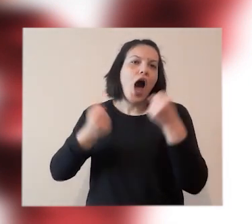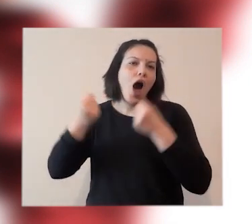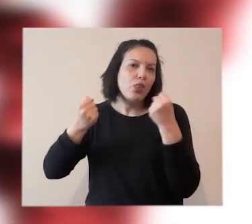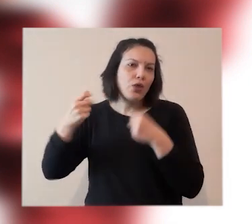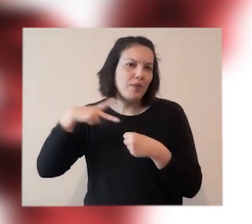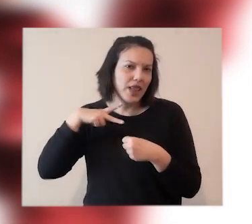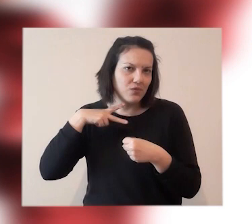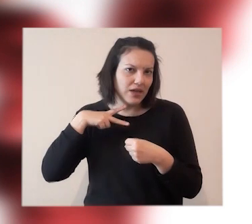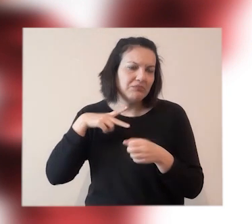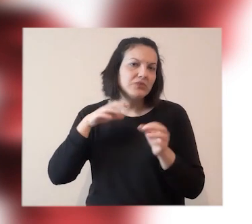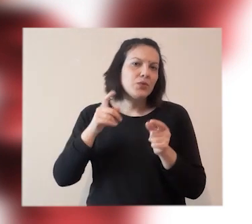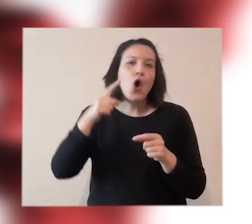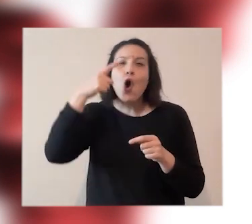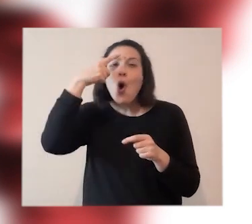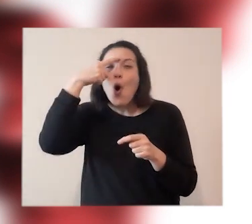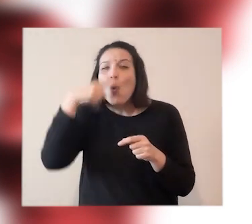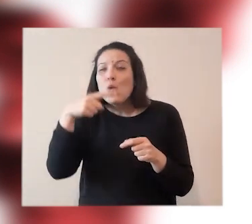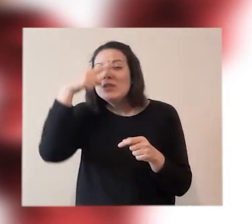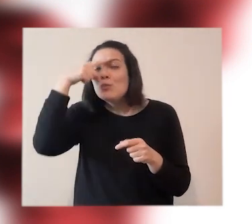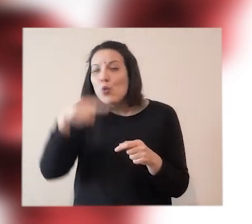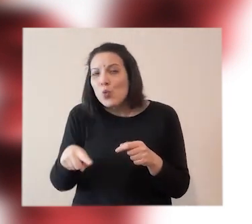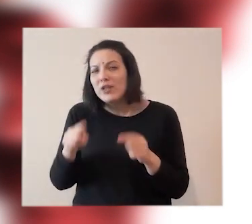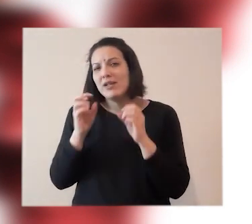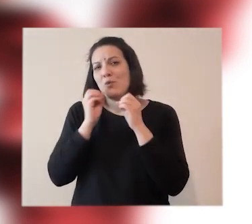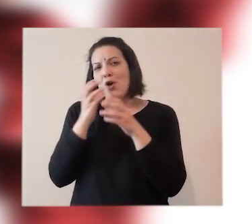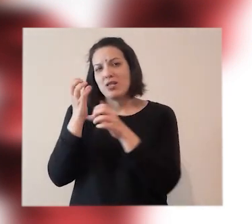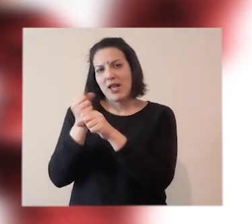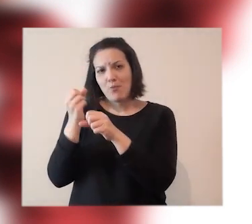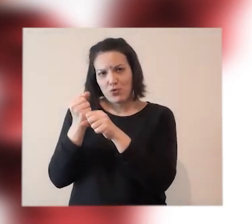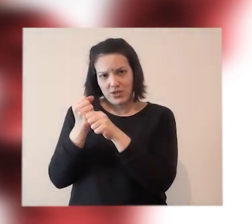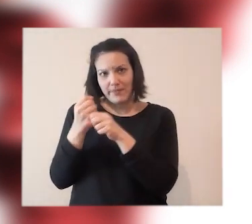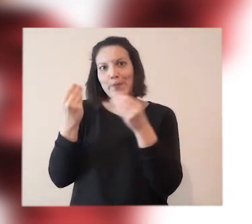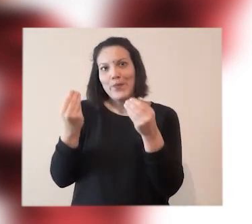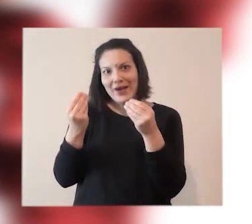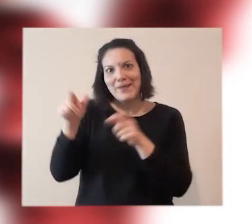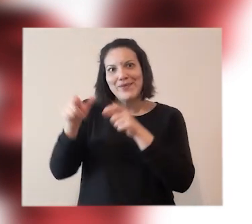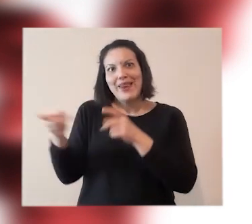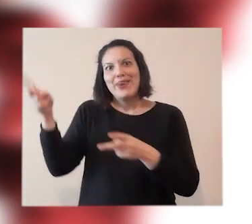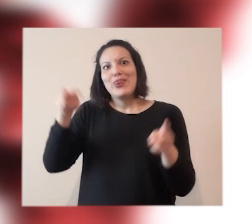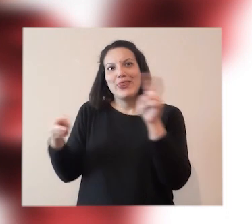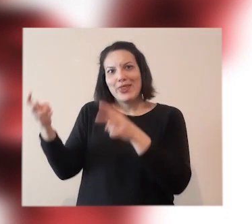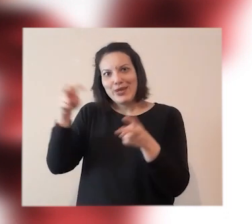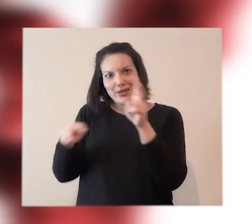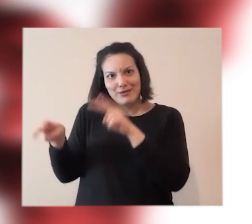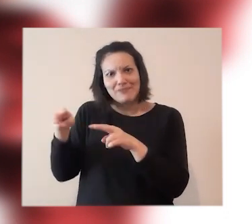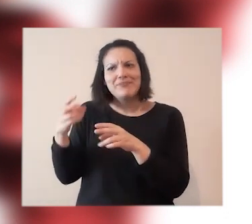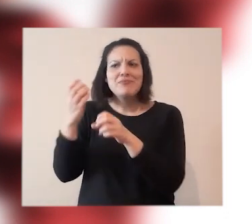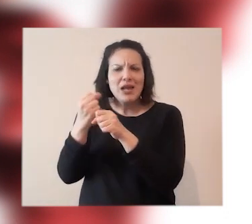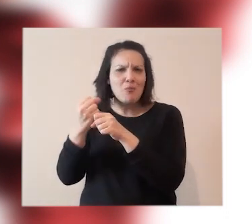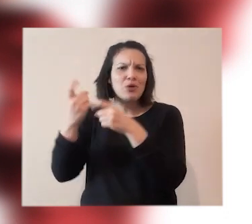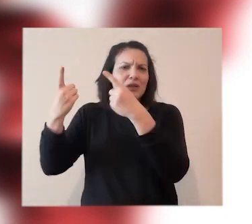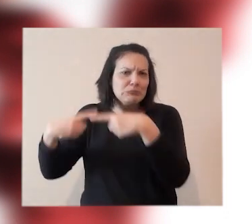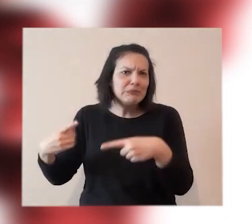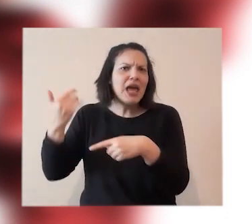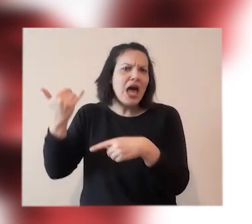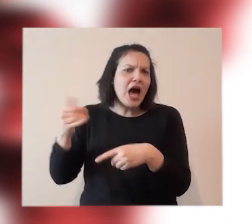último recurso, lo que se recomienda es el transporte público, justamente por las aglomeraciones. Más allá que el transporte pueda aplicar sus protocolos